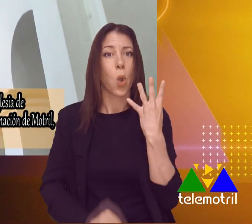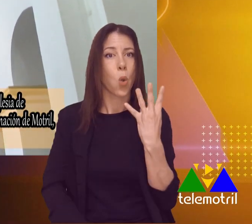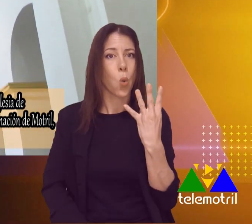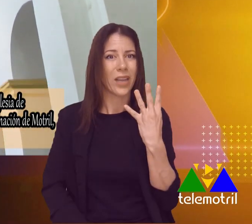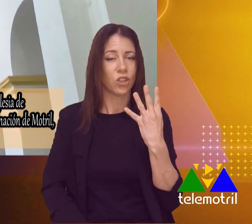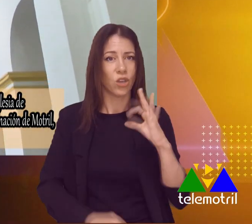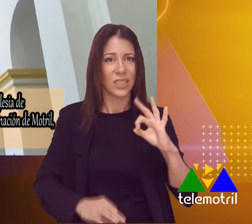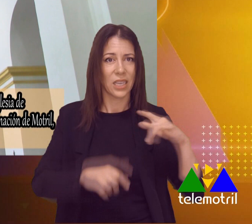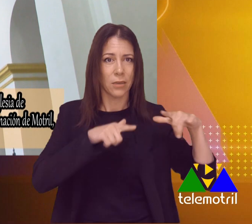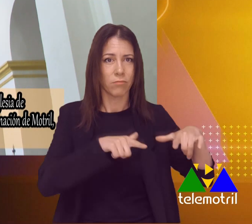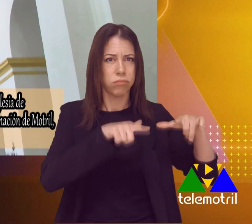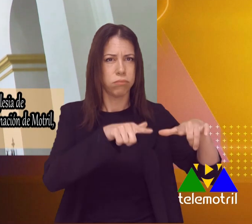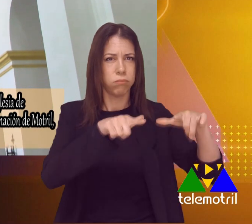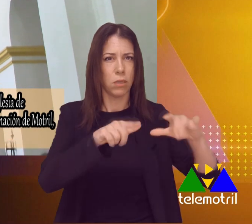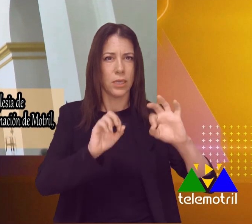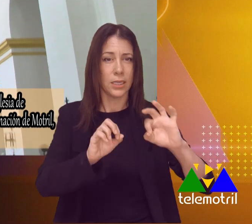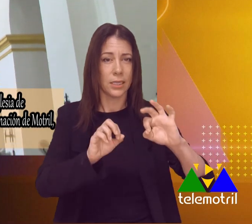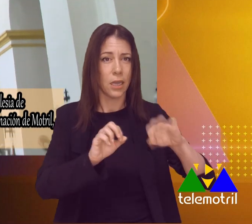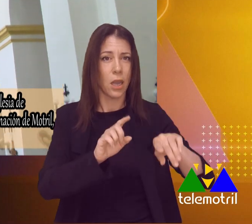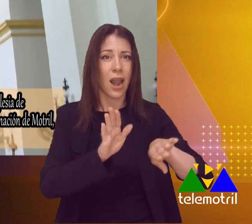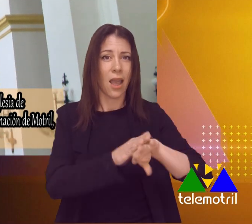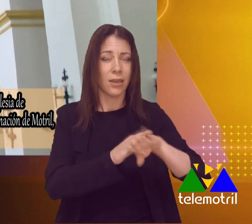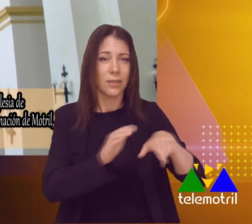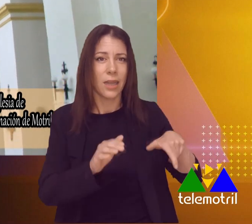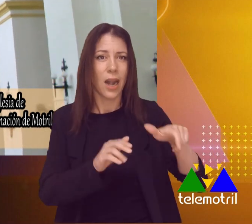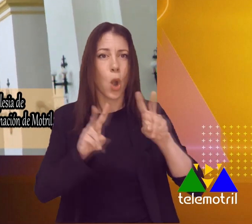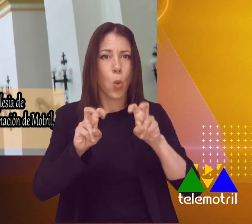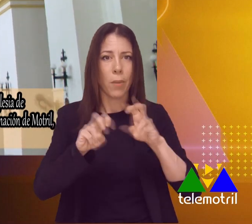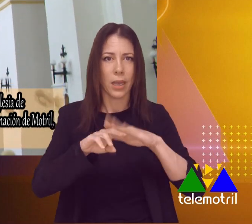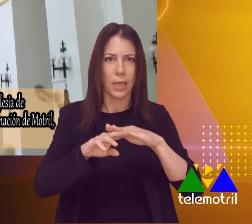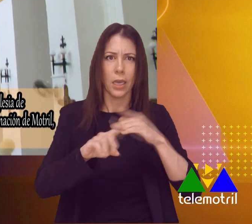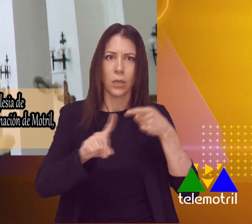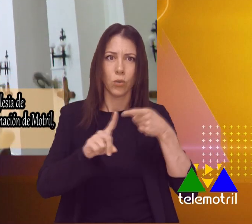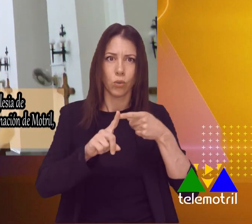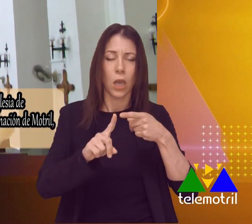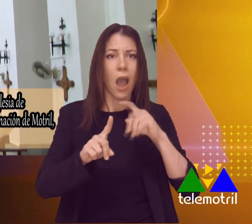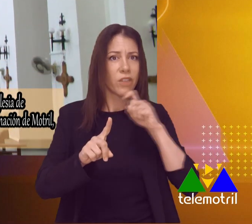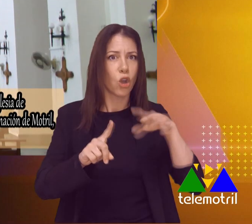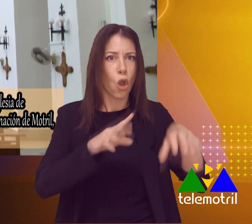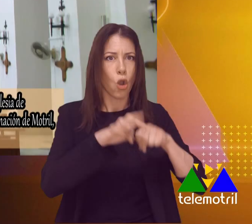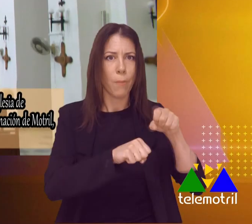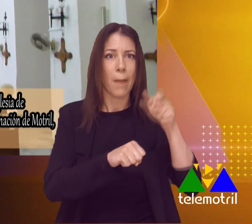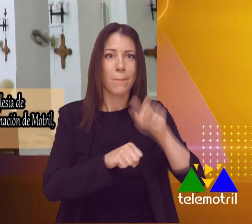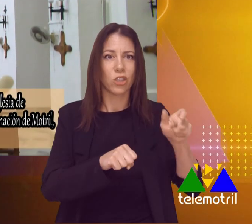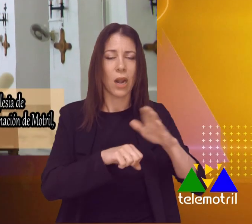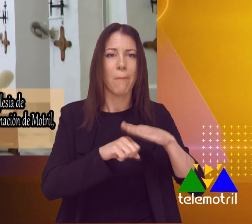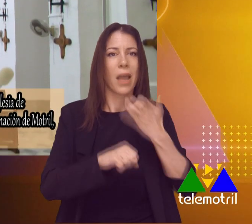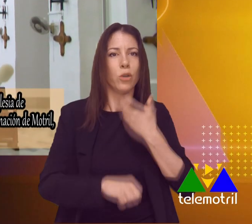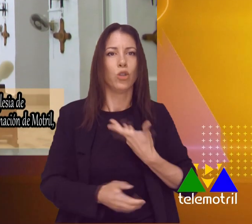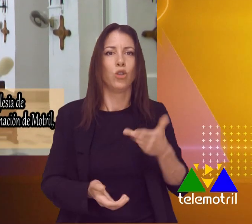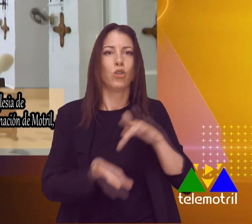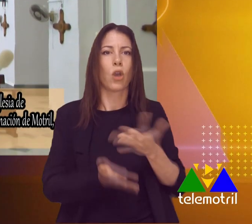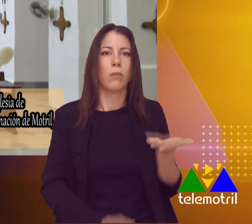capillas laterales nuevas que sirven de enterramiento, que las compra gente para enterrarse. Las capillas